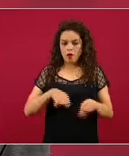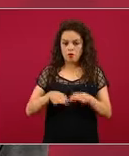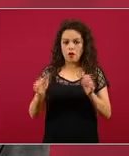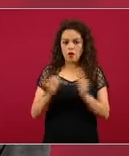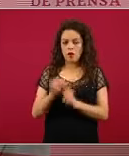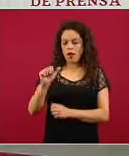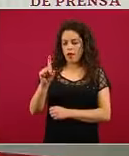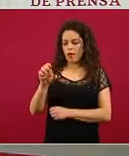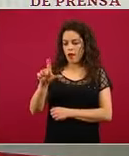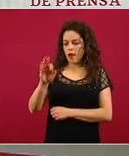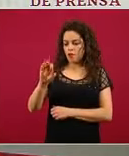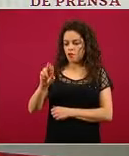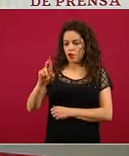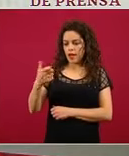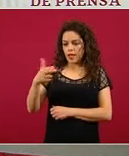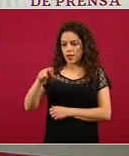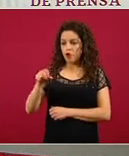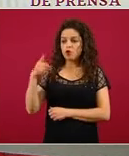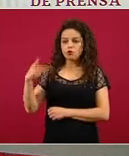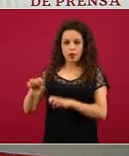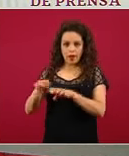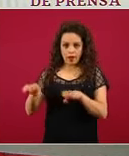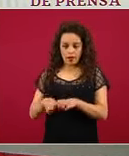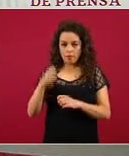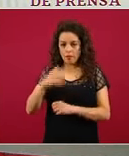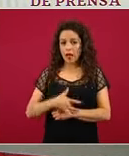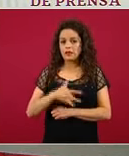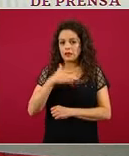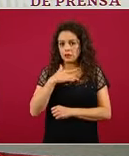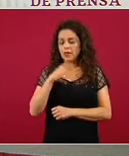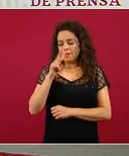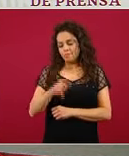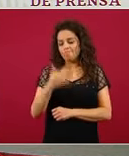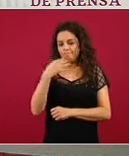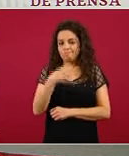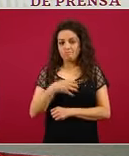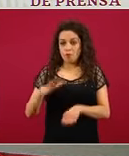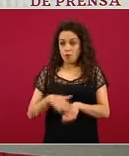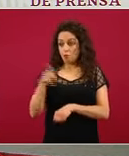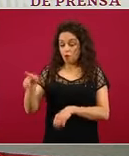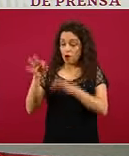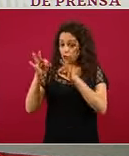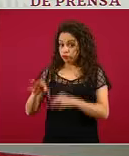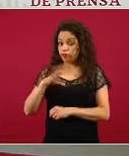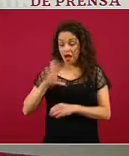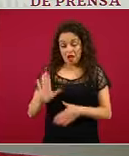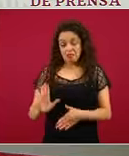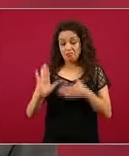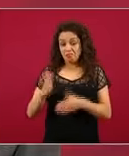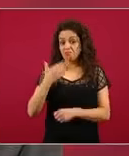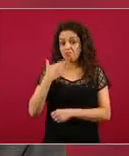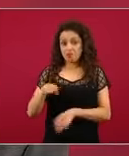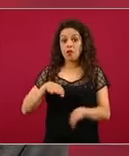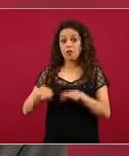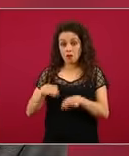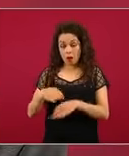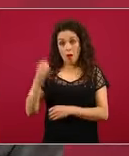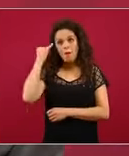y su equipo, lo cual nos llena de satisfacción porque es un funcionario sumamente comprometido y proactivo,